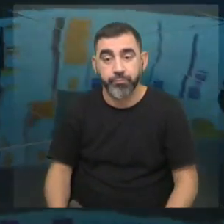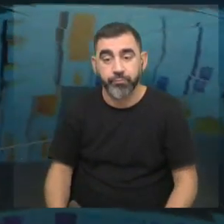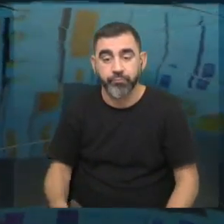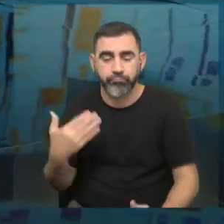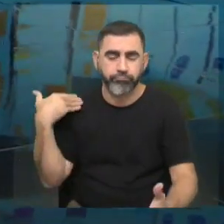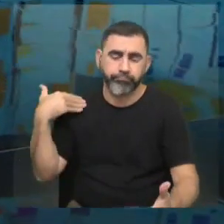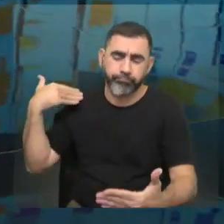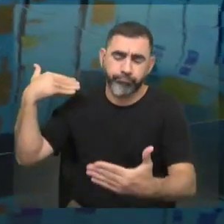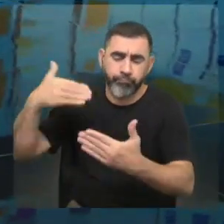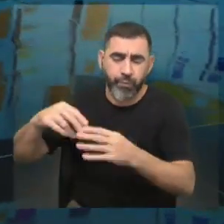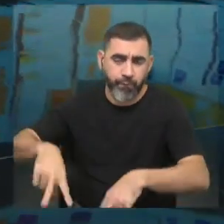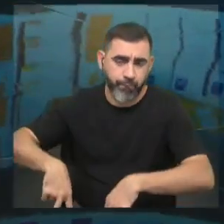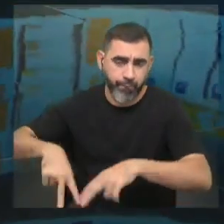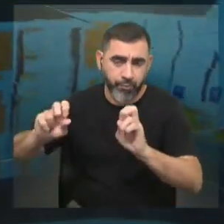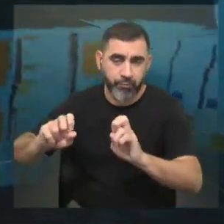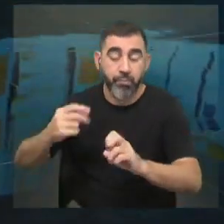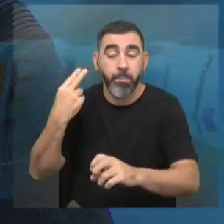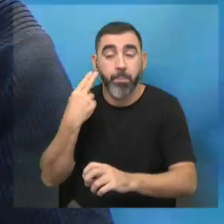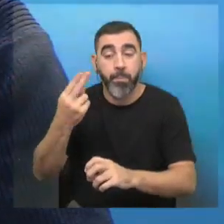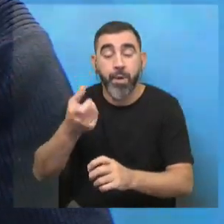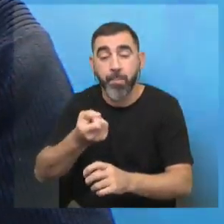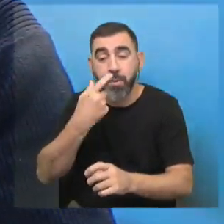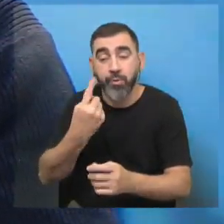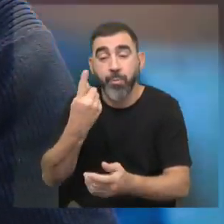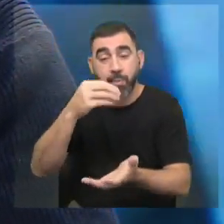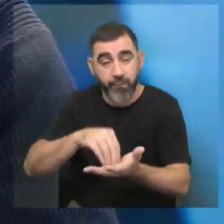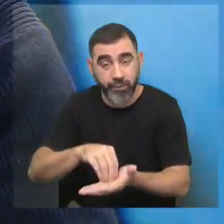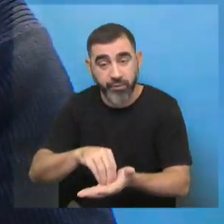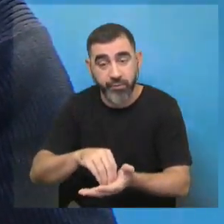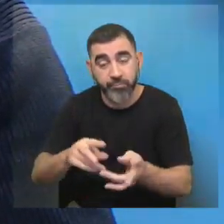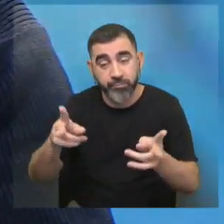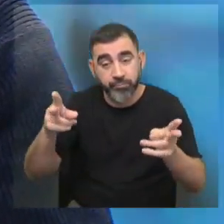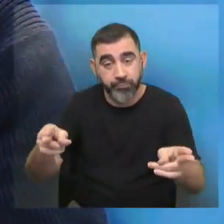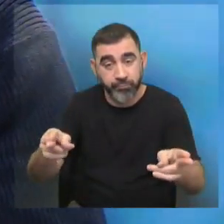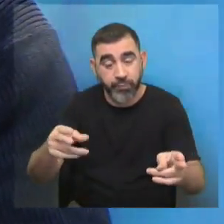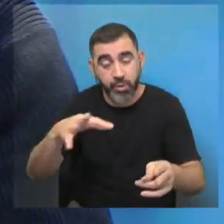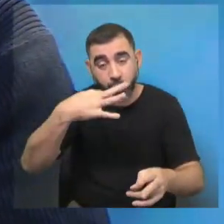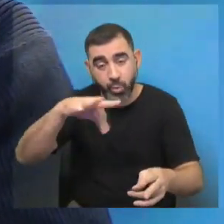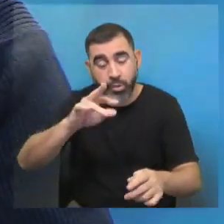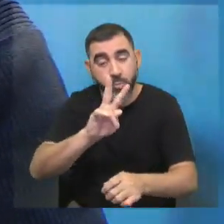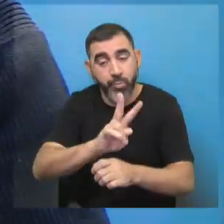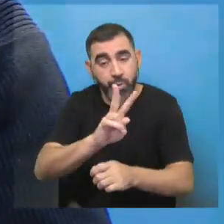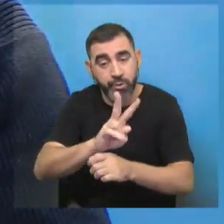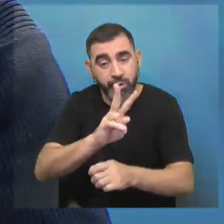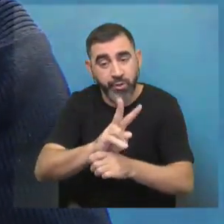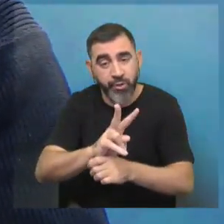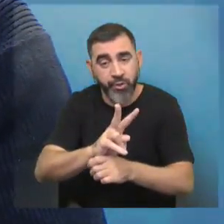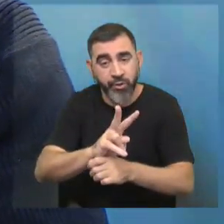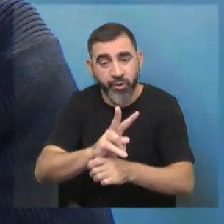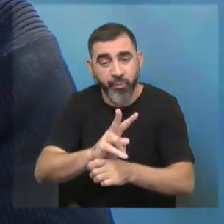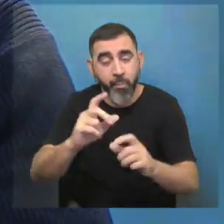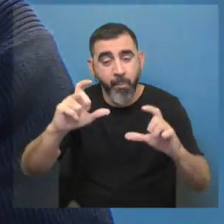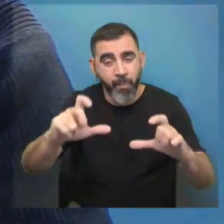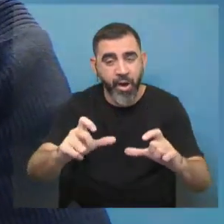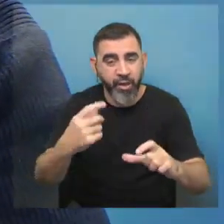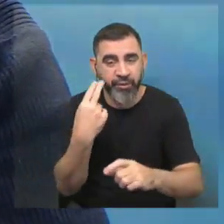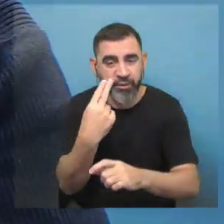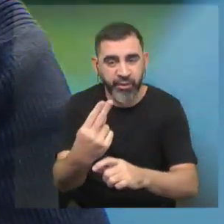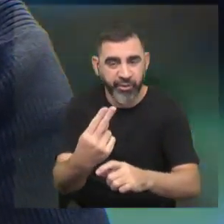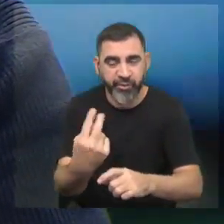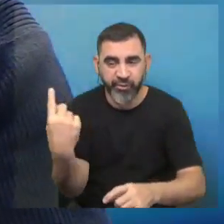El problema actualmente es que se detectan tardías las cianobacterias cuando uno las ve ver el agua verde o las